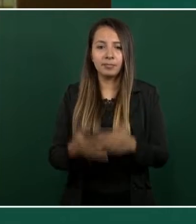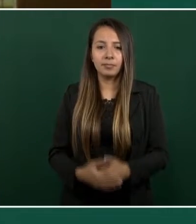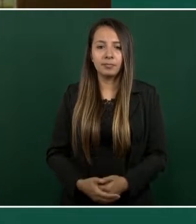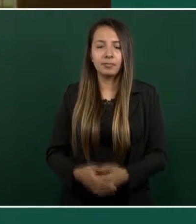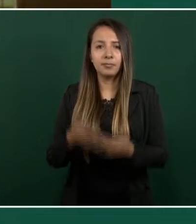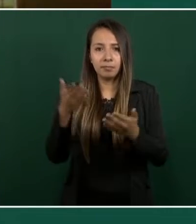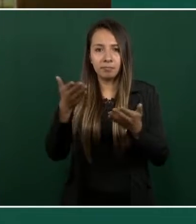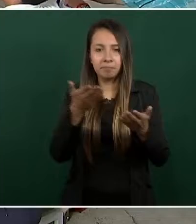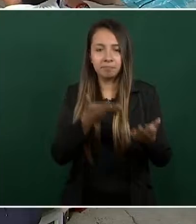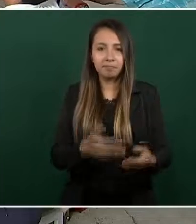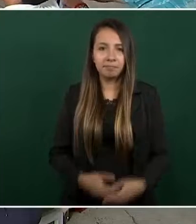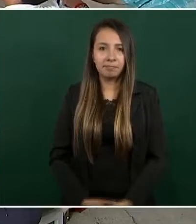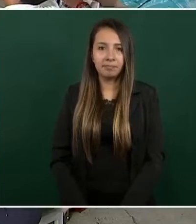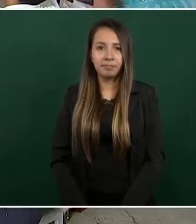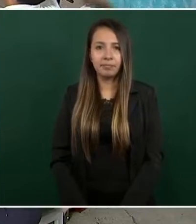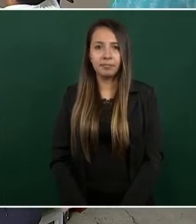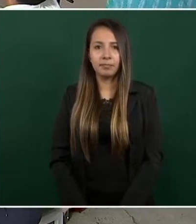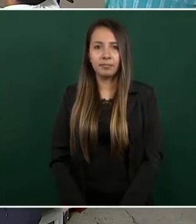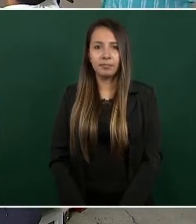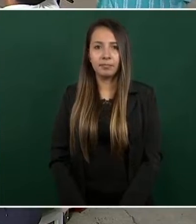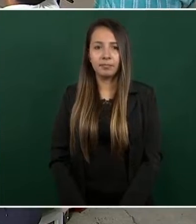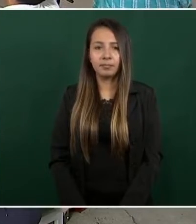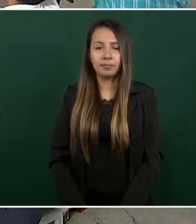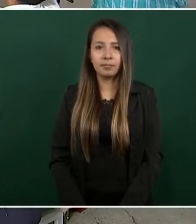adelante. Bueno, vamos.